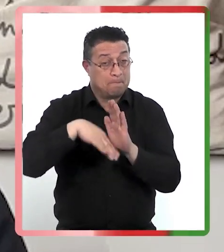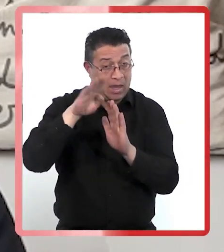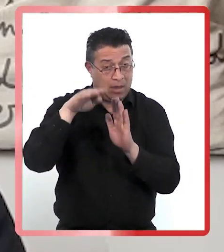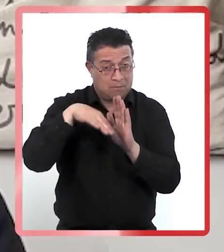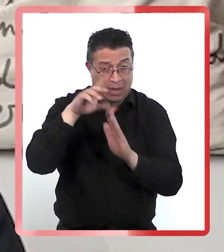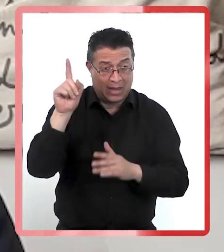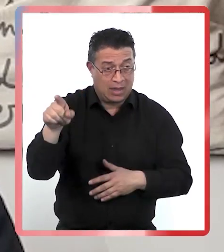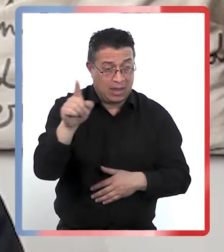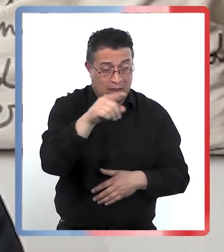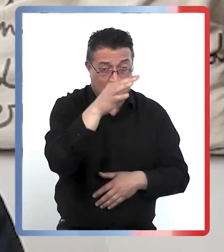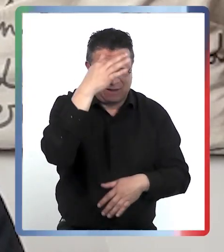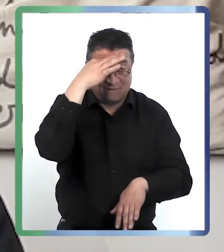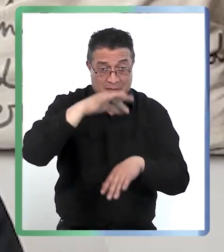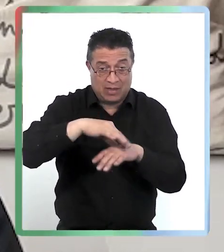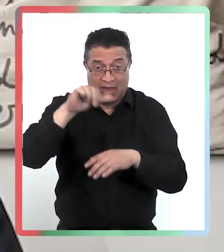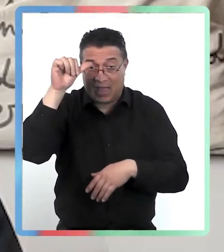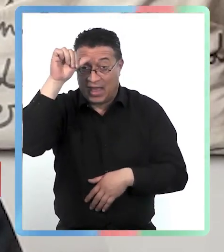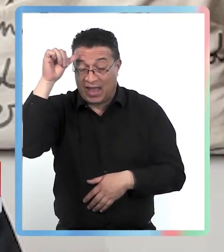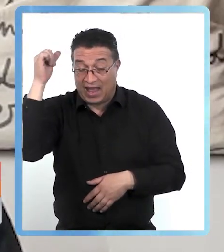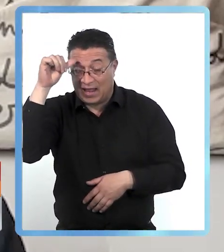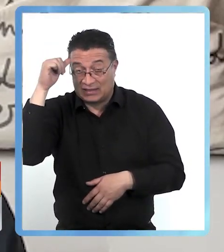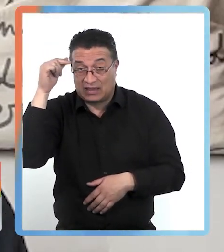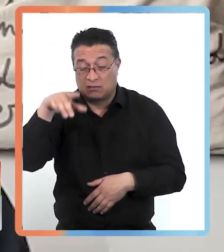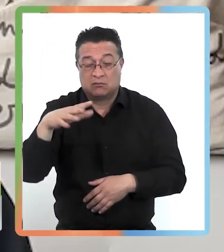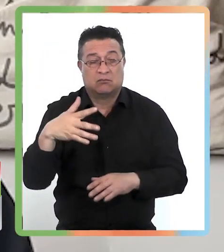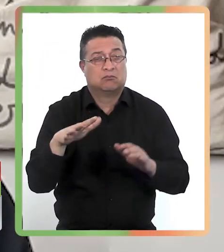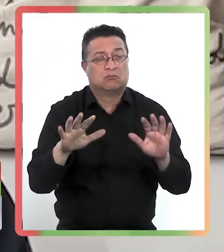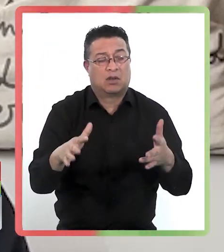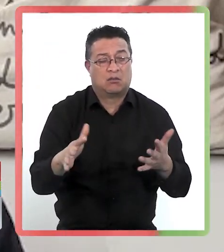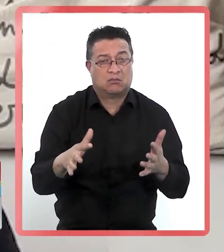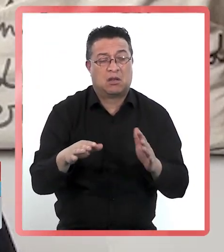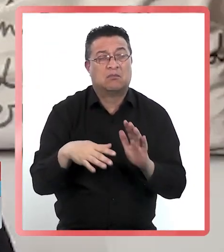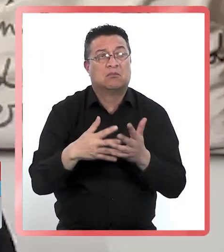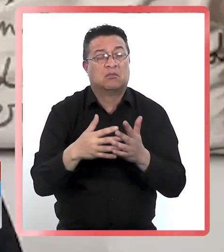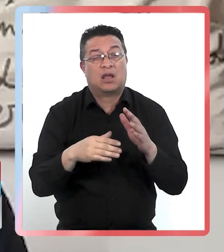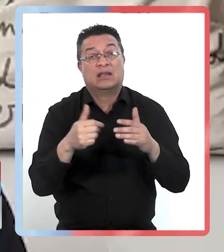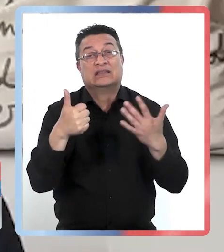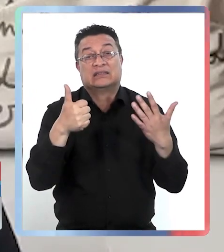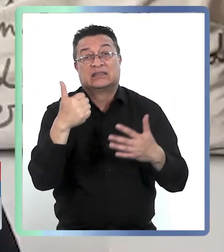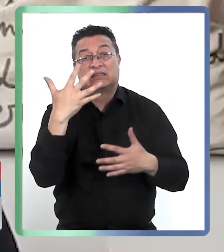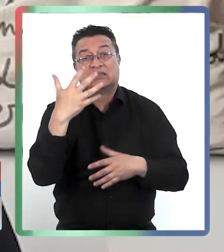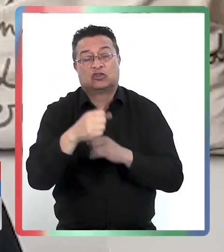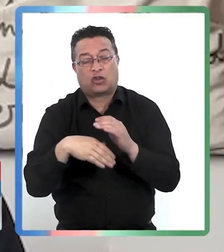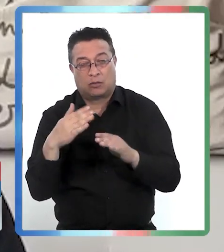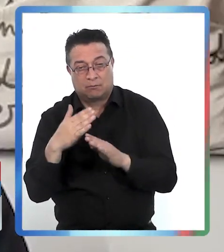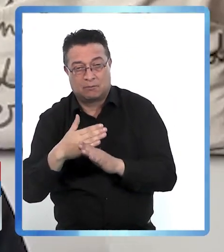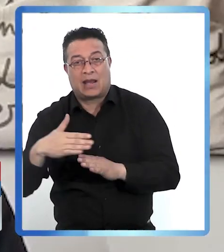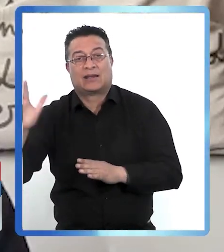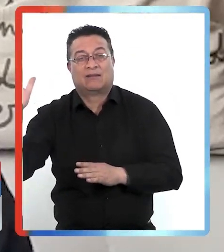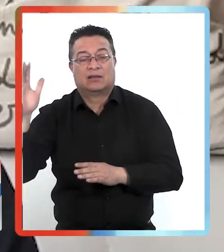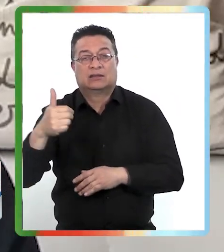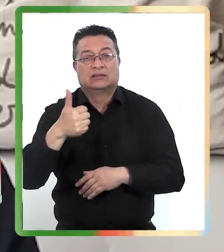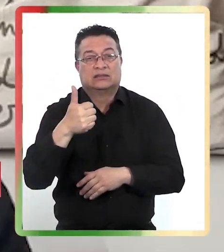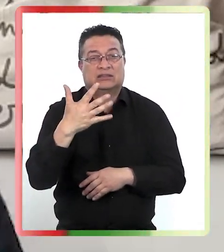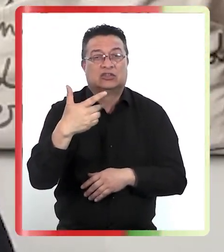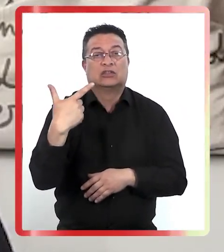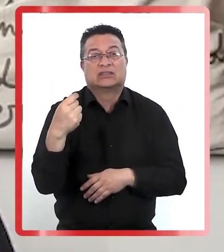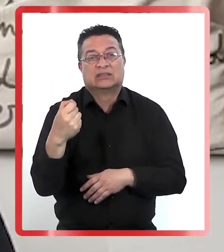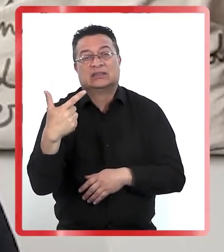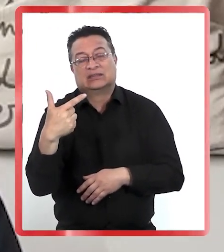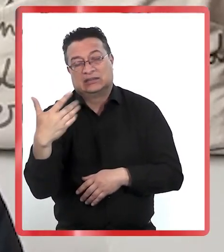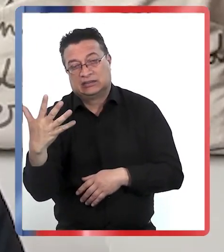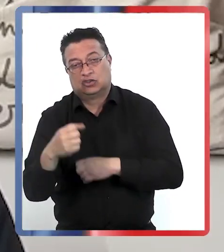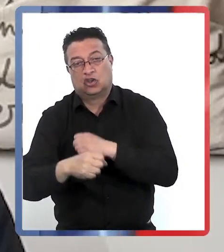la mayoría de las pacientes con enfermedad de Alzheimer presentan su cuadro entre después de los 65 años, entre los 65,